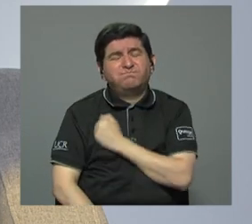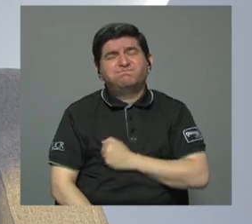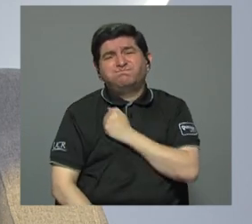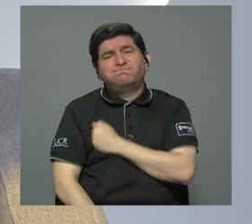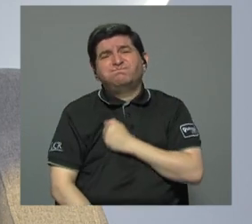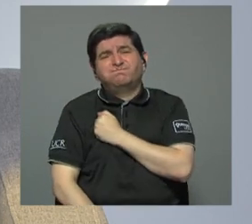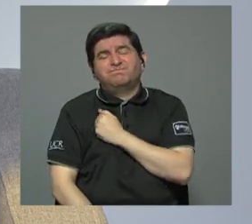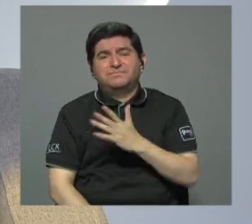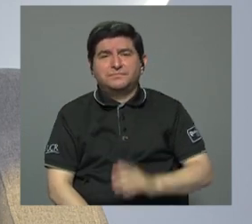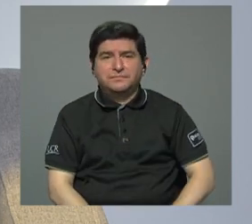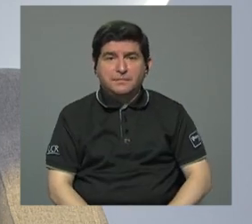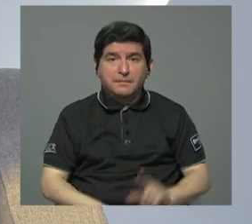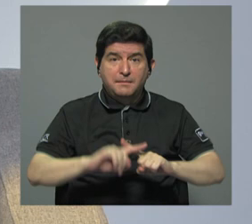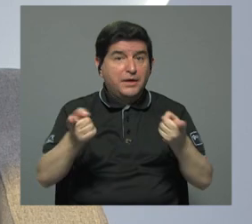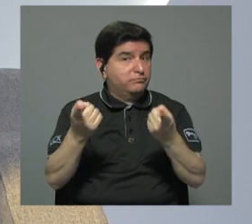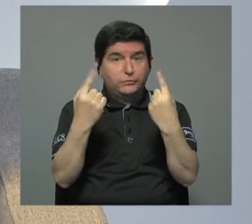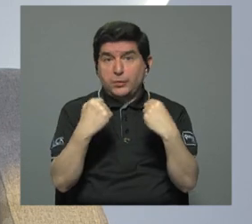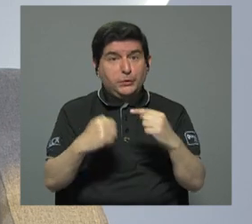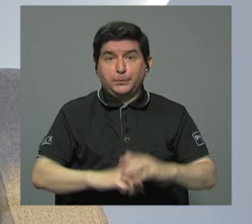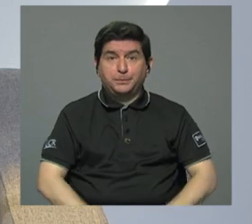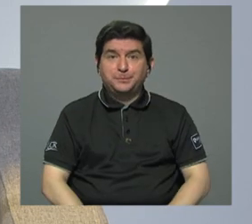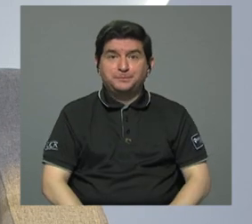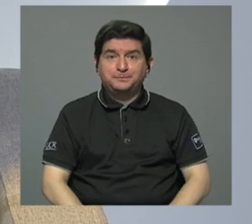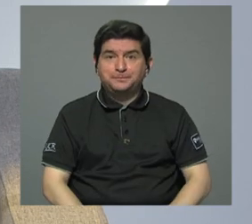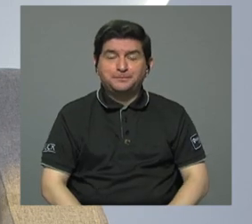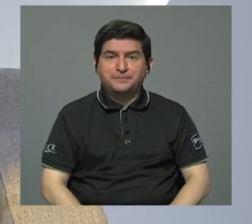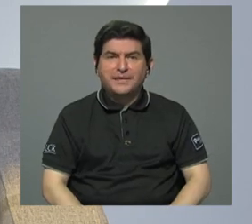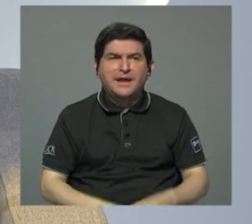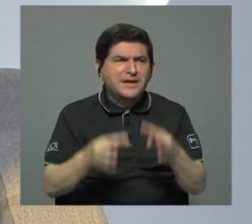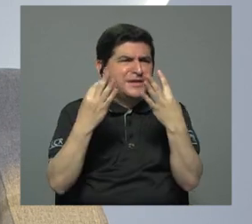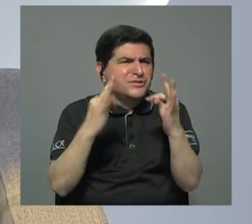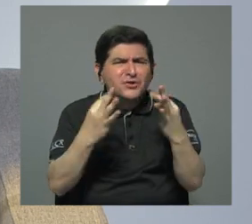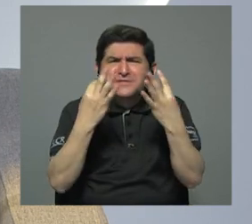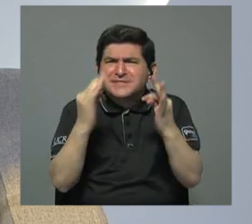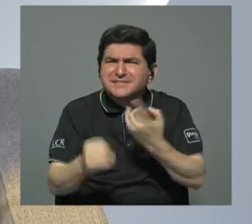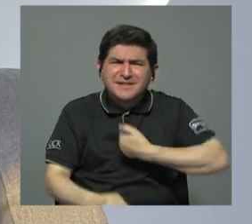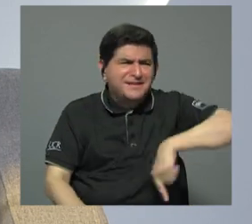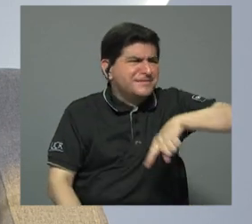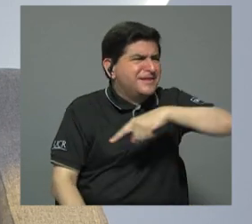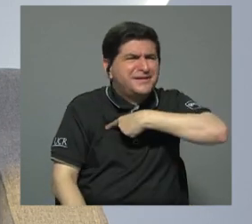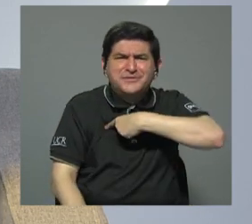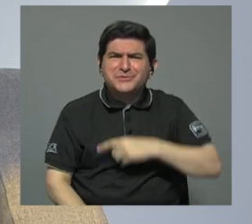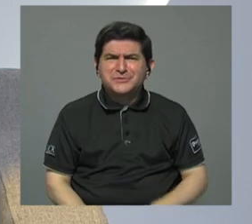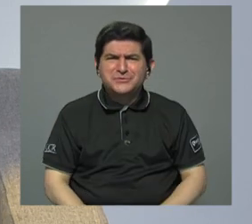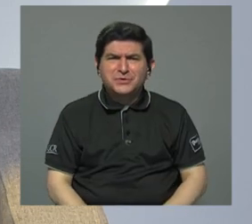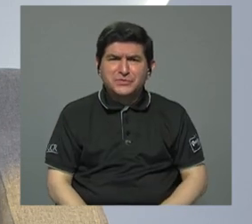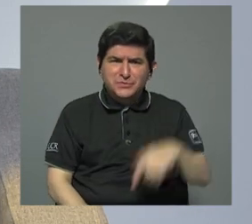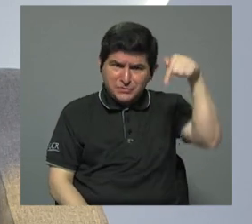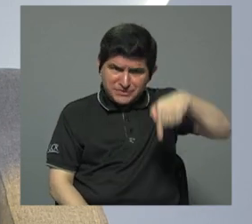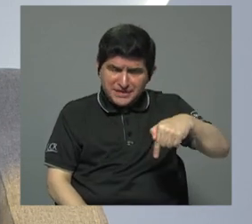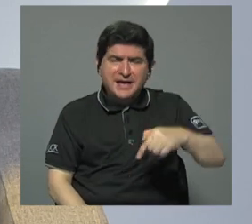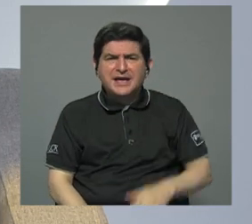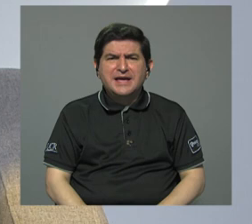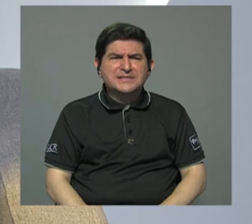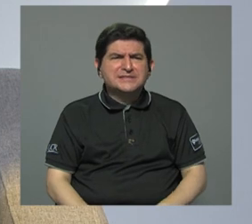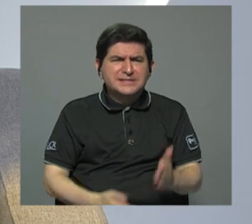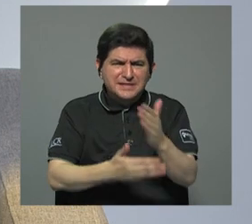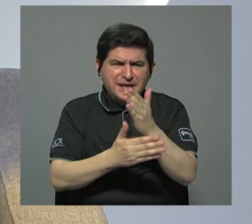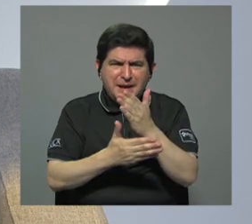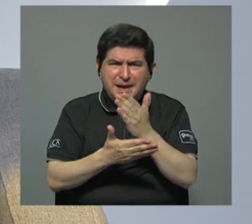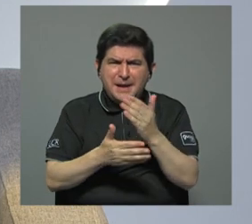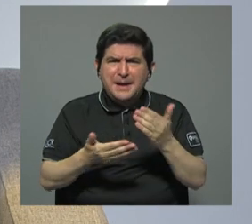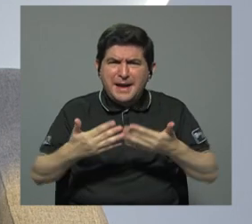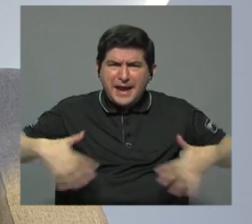pero bueno, lo cierto es que hoy no está aquí. Entonces tratamos de ver cómo lográbamos que este espacio de ideas y